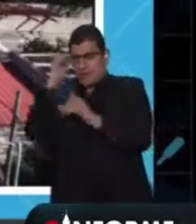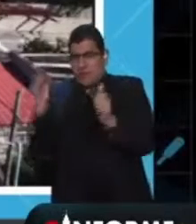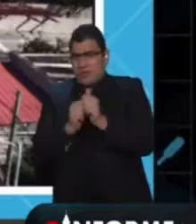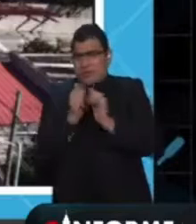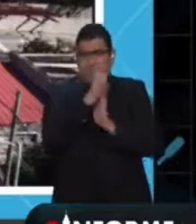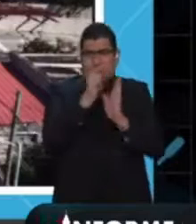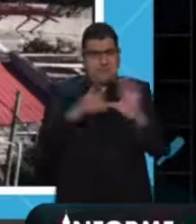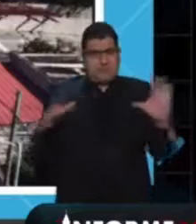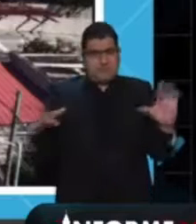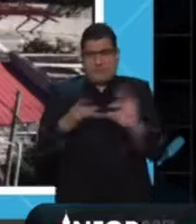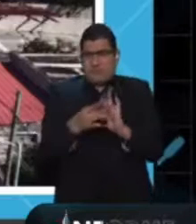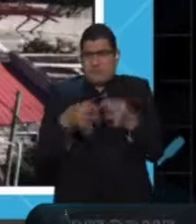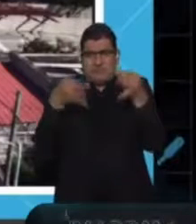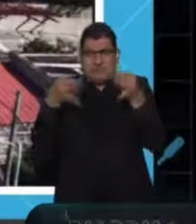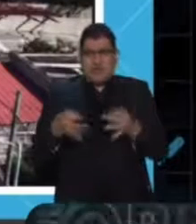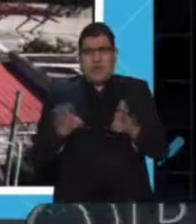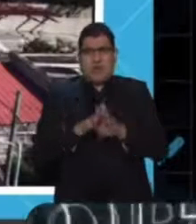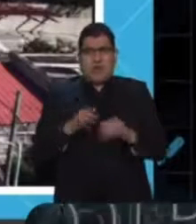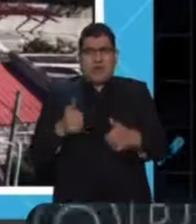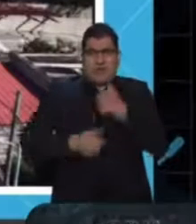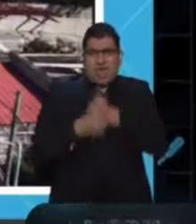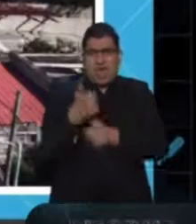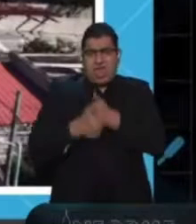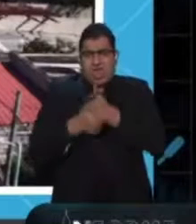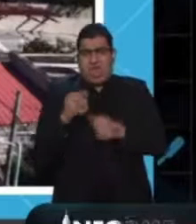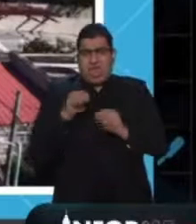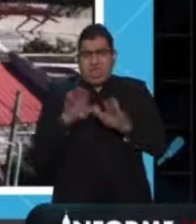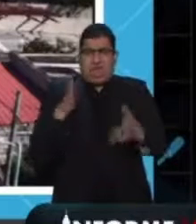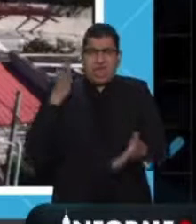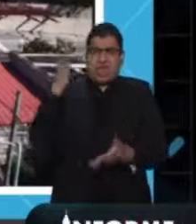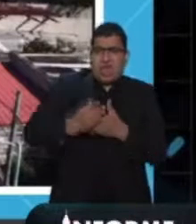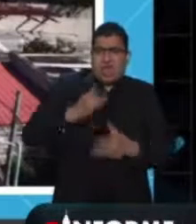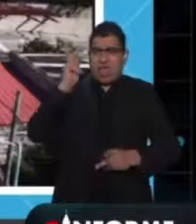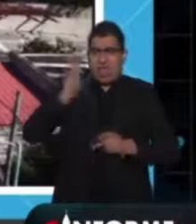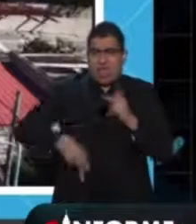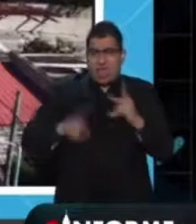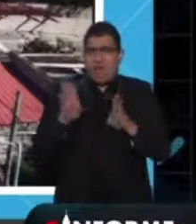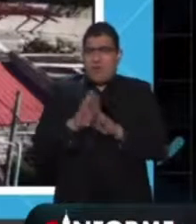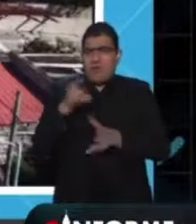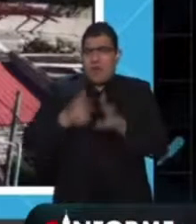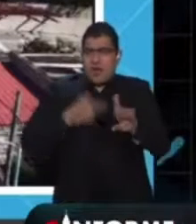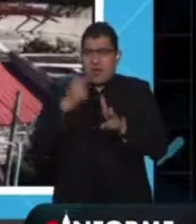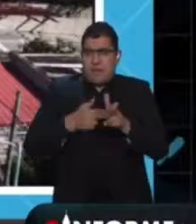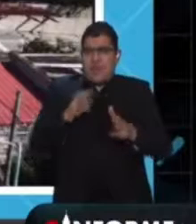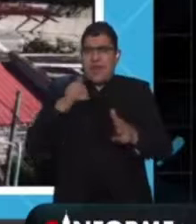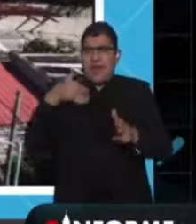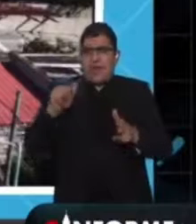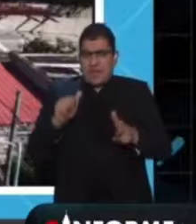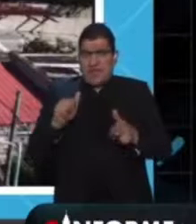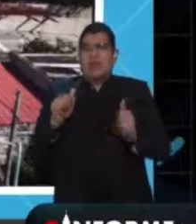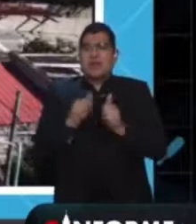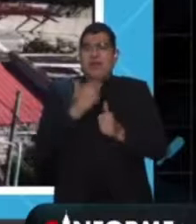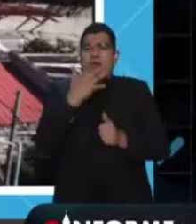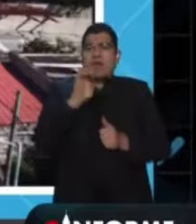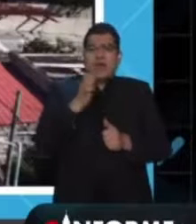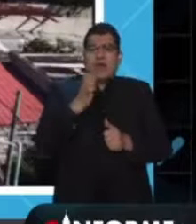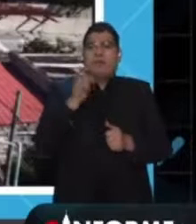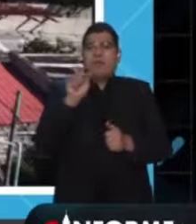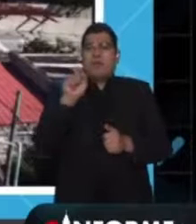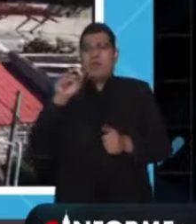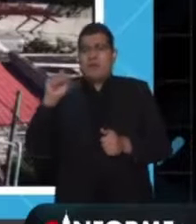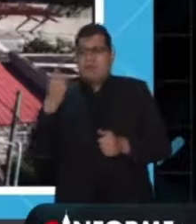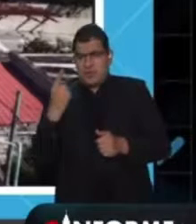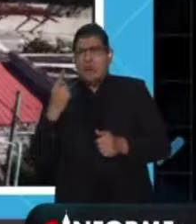al marco legal. Un intento, como muchos que ha habido, de boicotear este Tren Maya. 5 de enero de 2021, medios